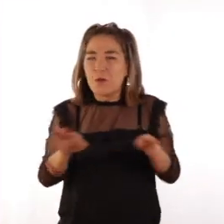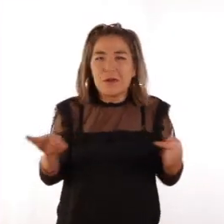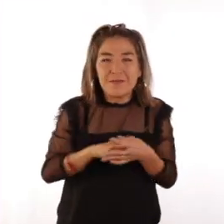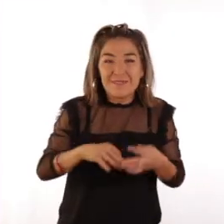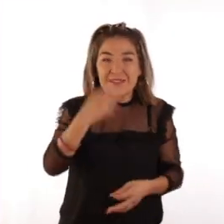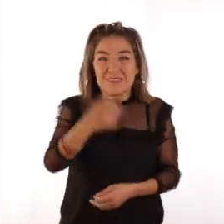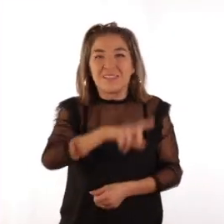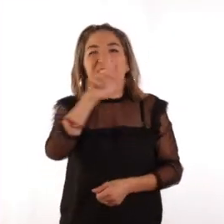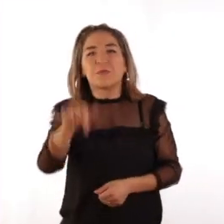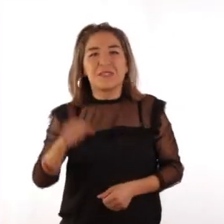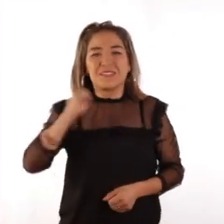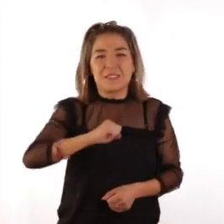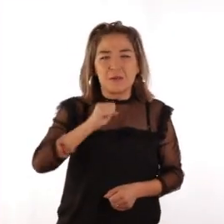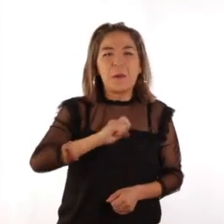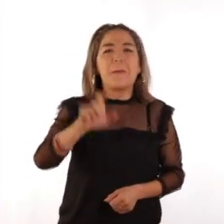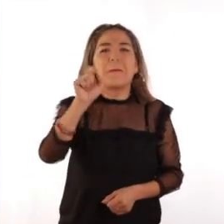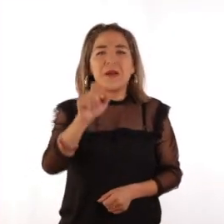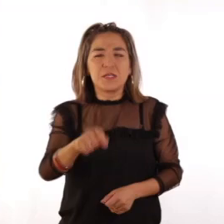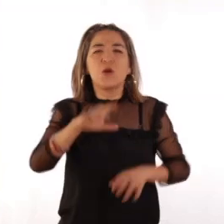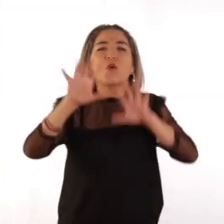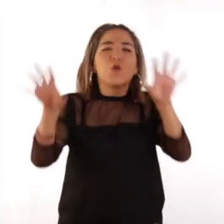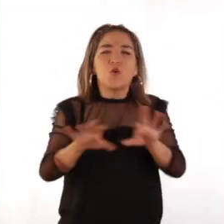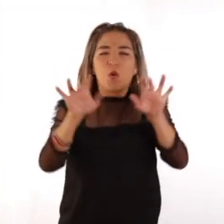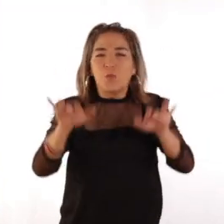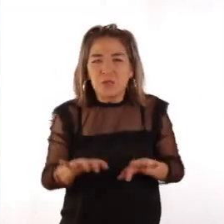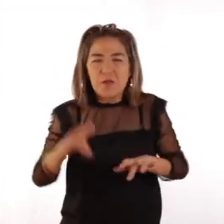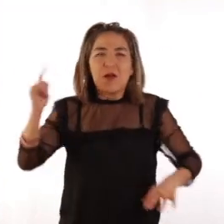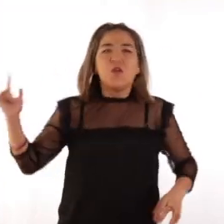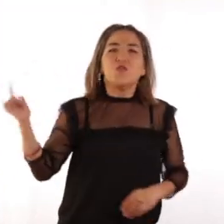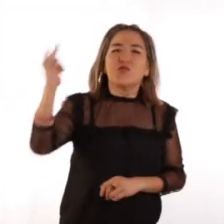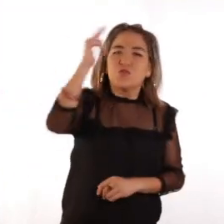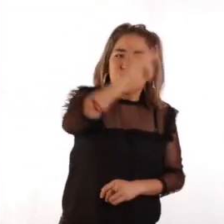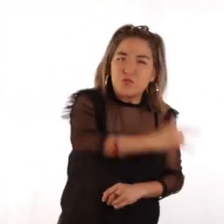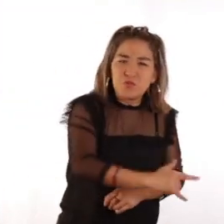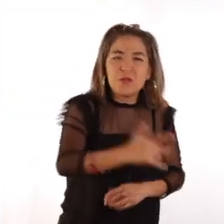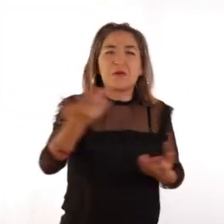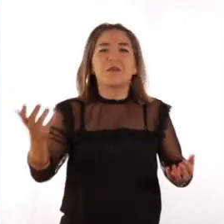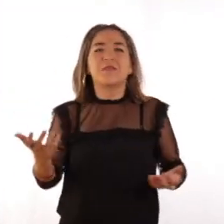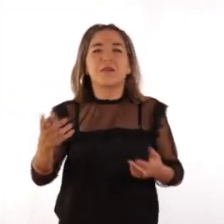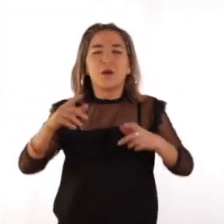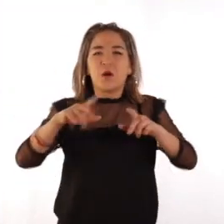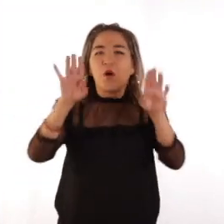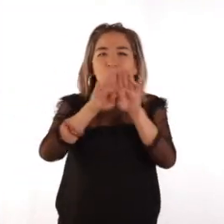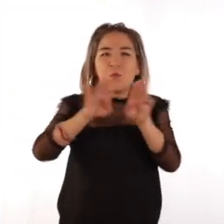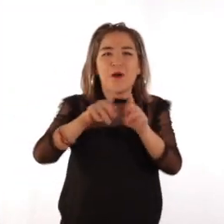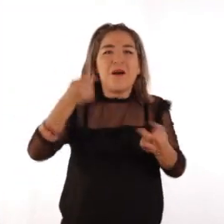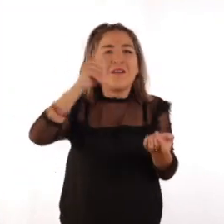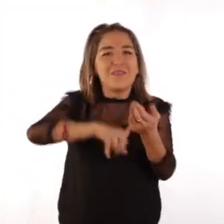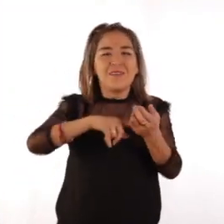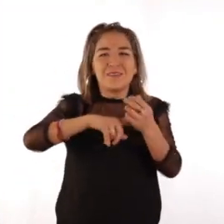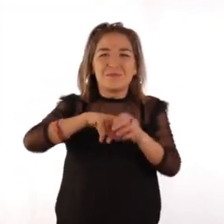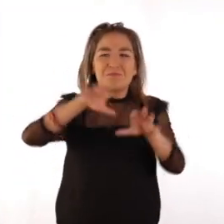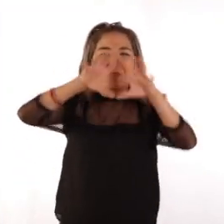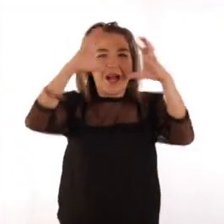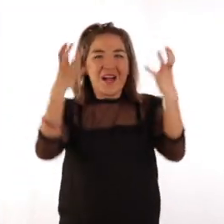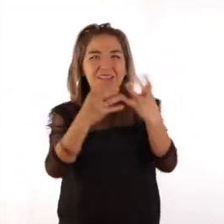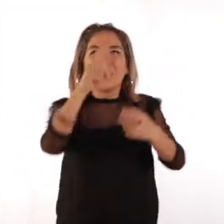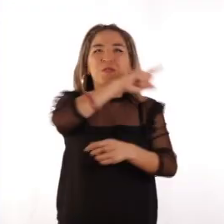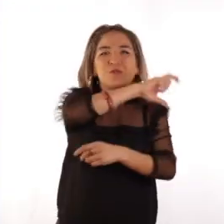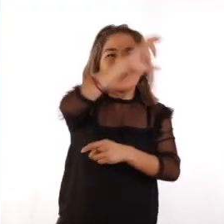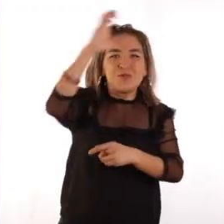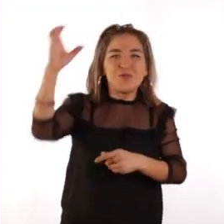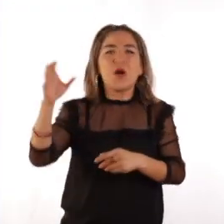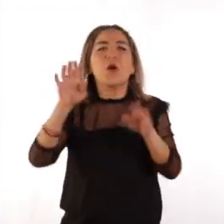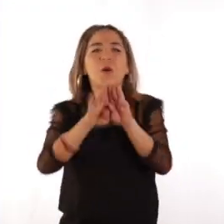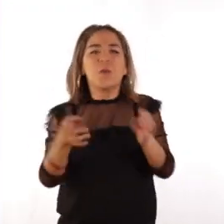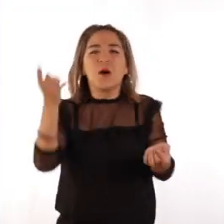aproximación. Ya para el siglo XX, las computadoras, los vuelos aéreos, las fotos satelitales empezaron a ser